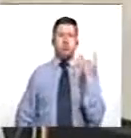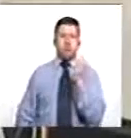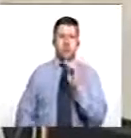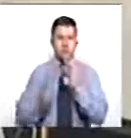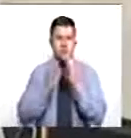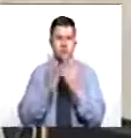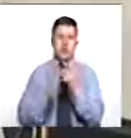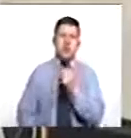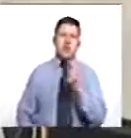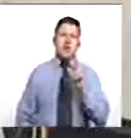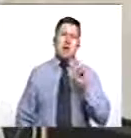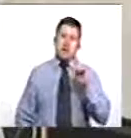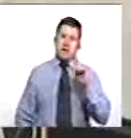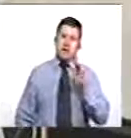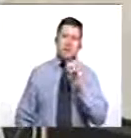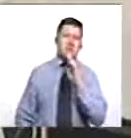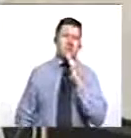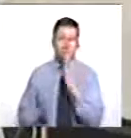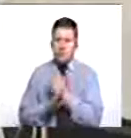senadora Valencia,